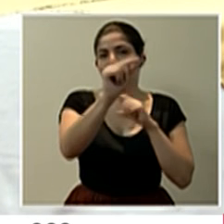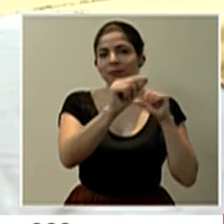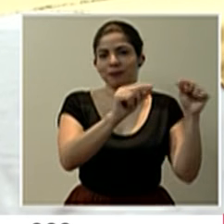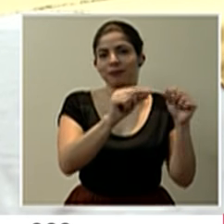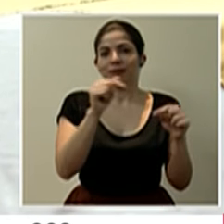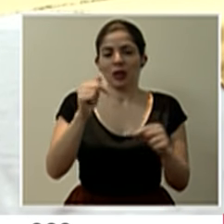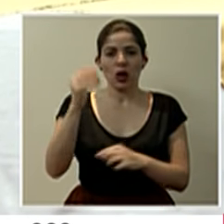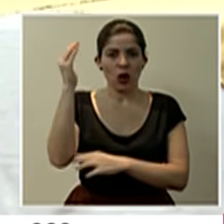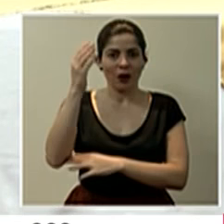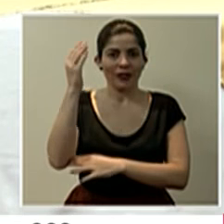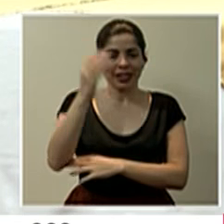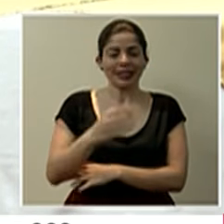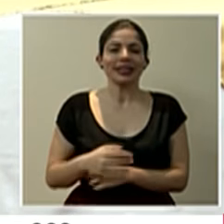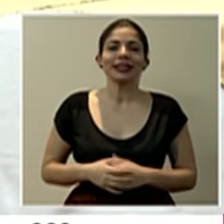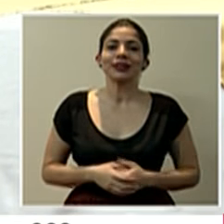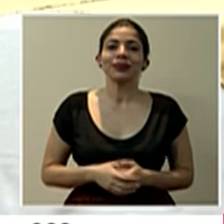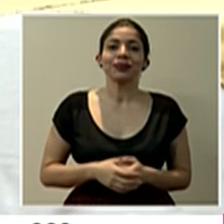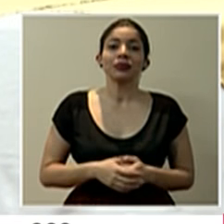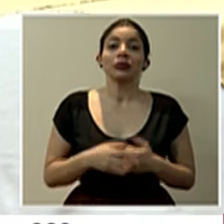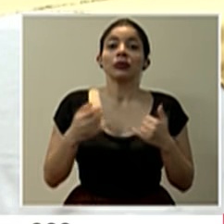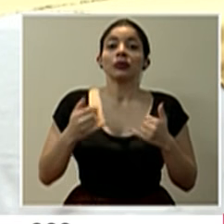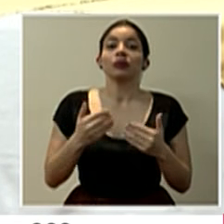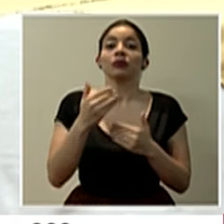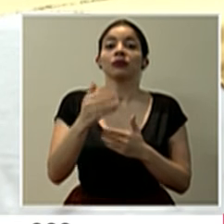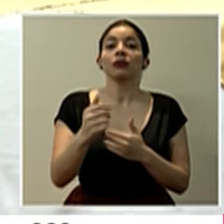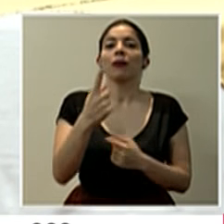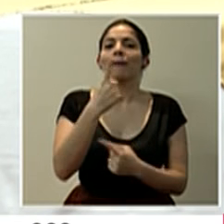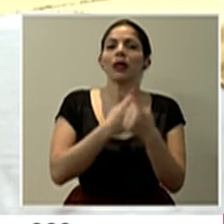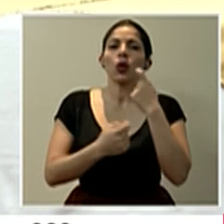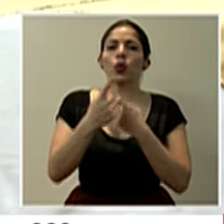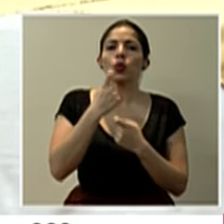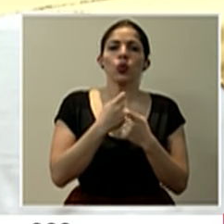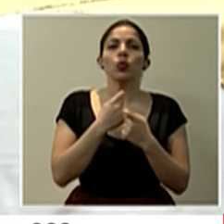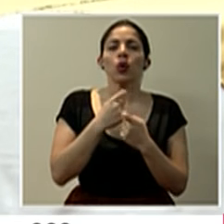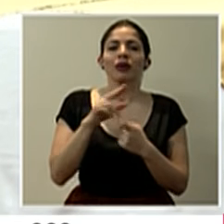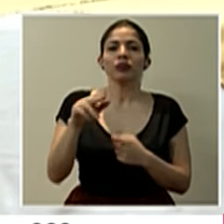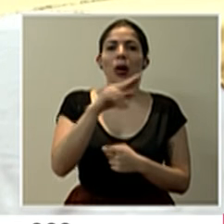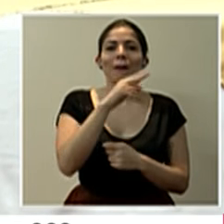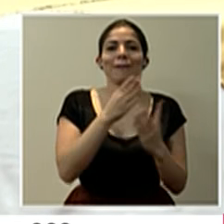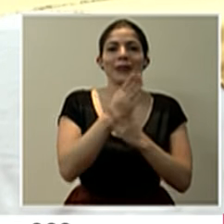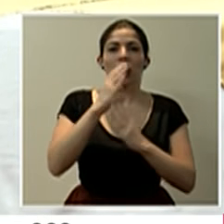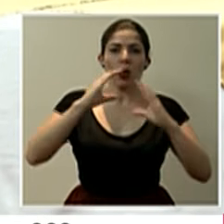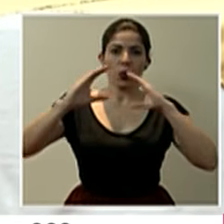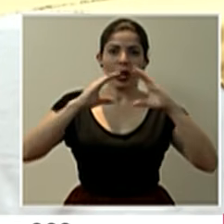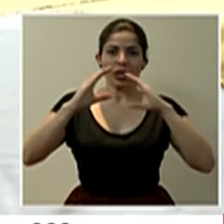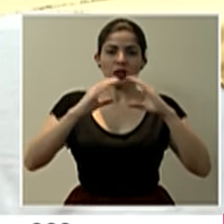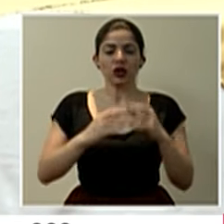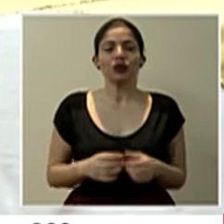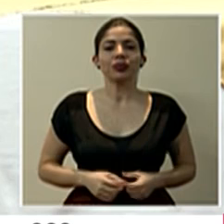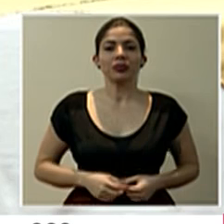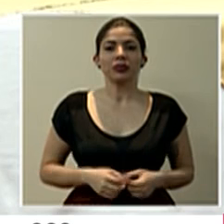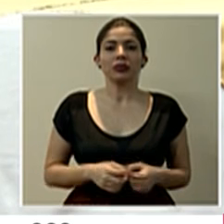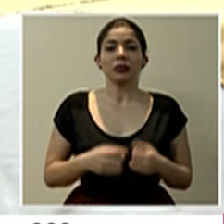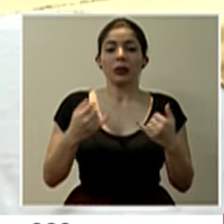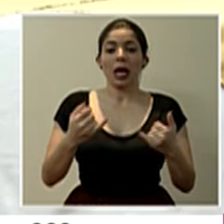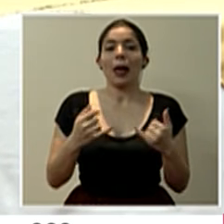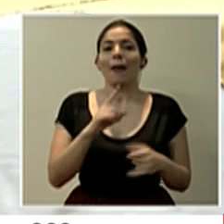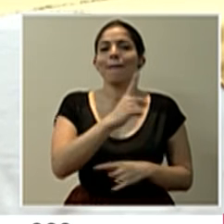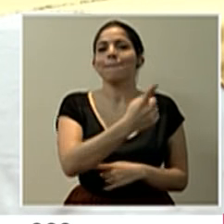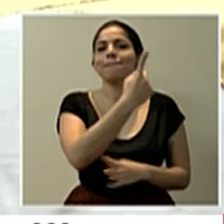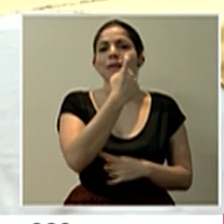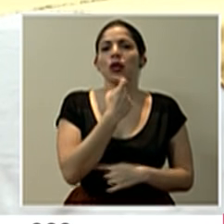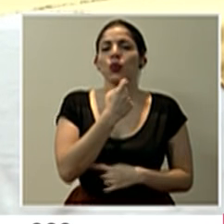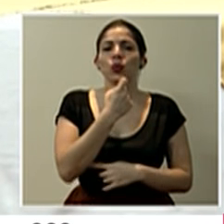la conferencia de prensa. Continuamos con consultas que nos hacen llegar los colegas de los medios de comunicación. Vamos con una